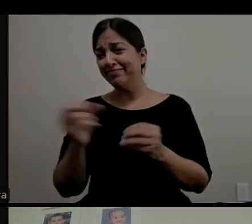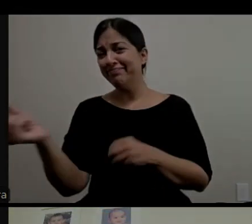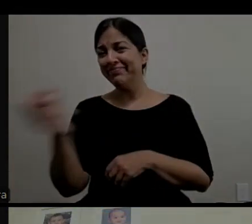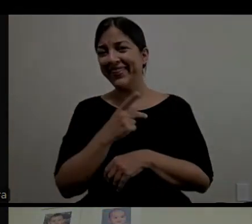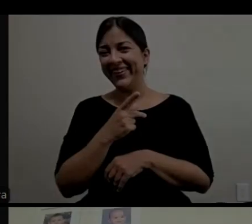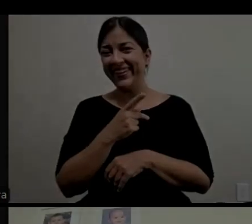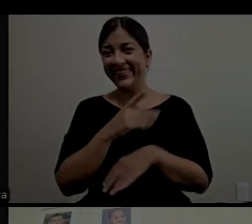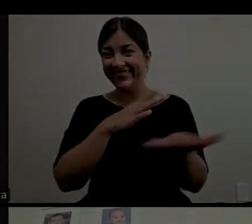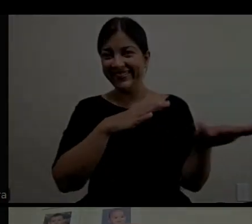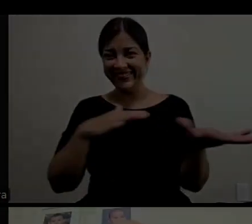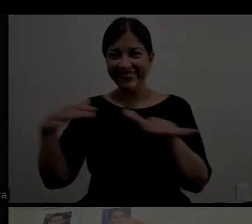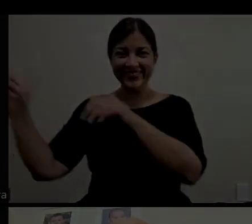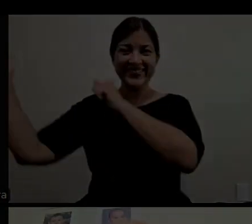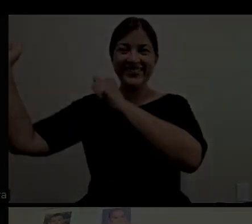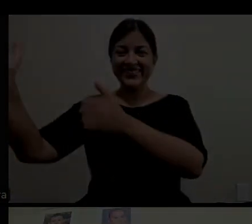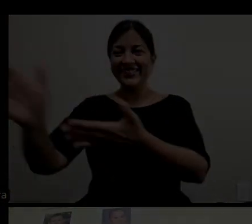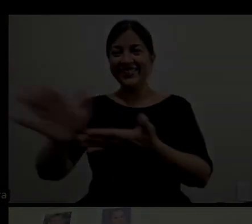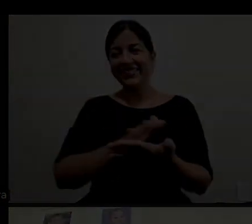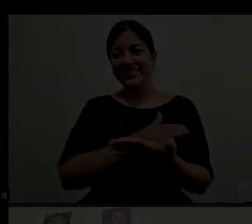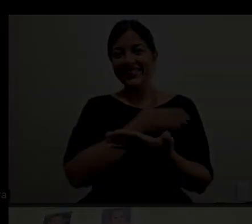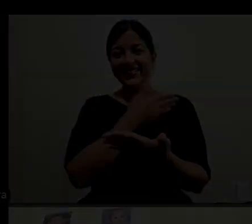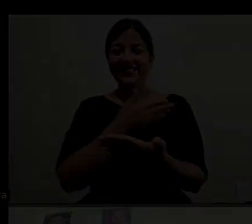Llévatelo, Chema.